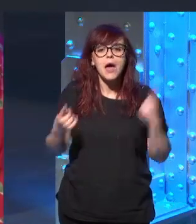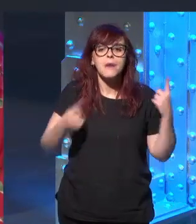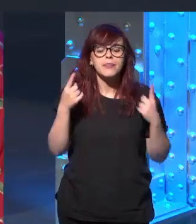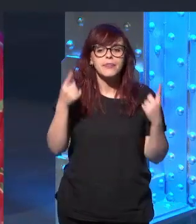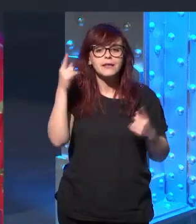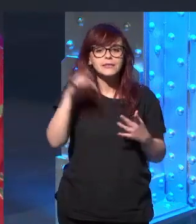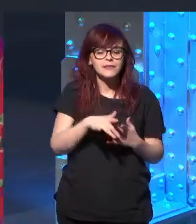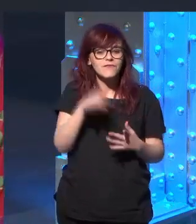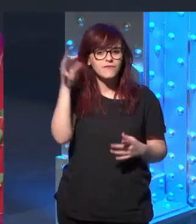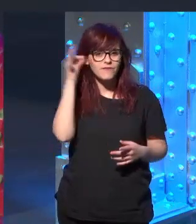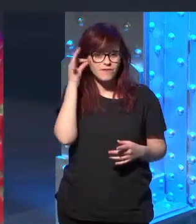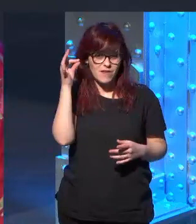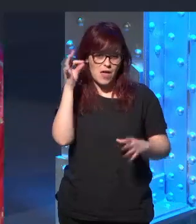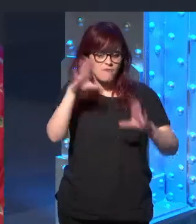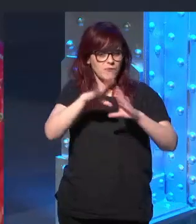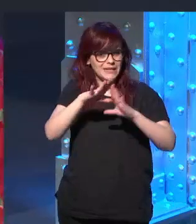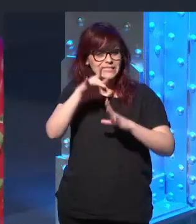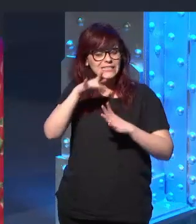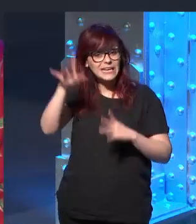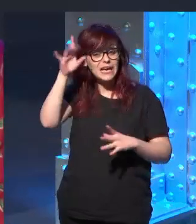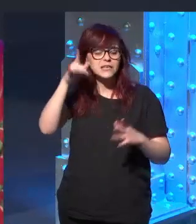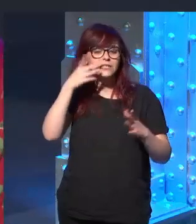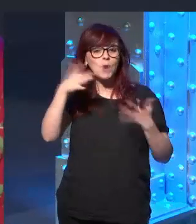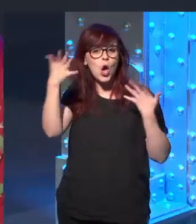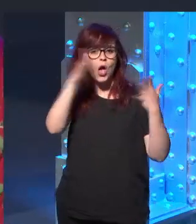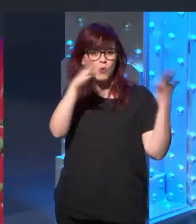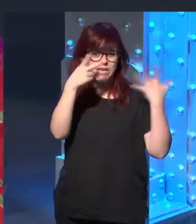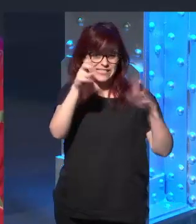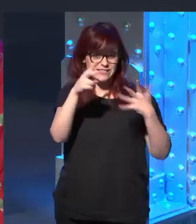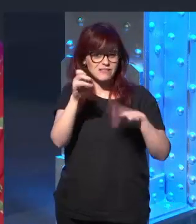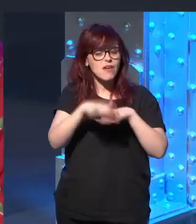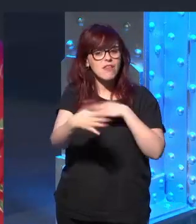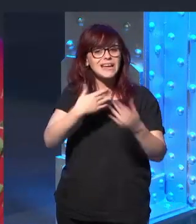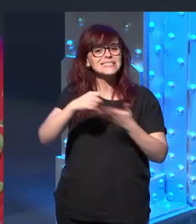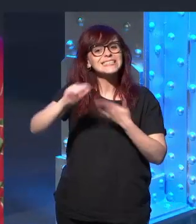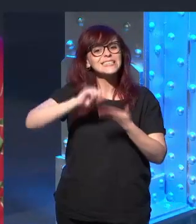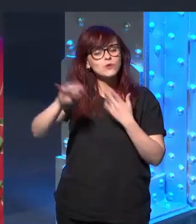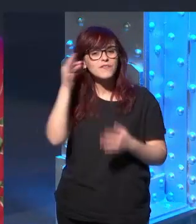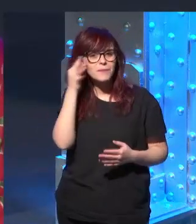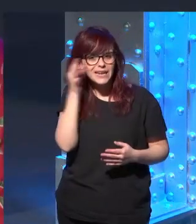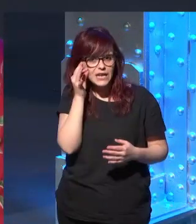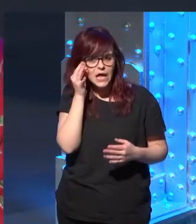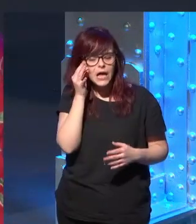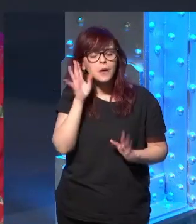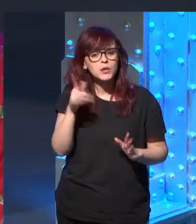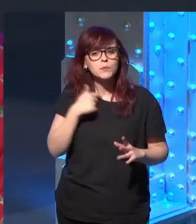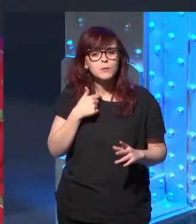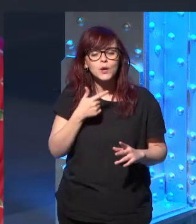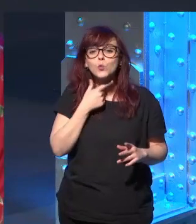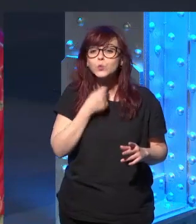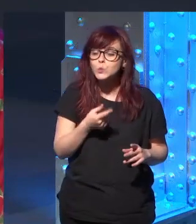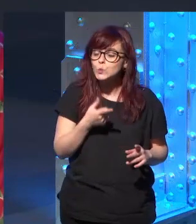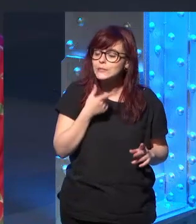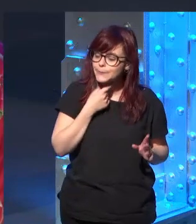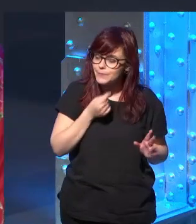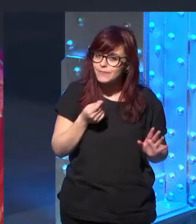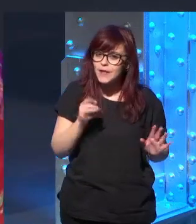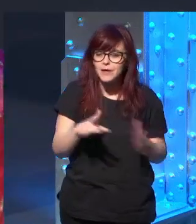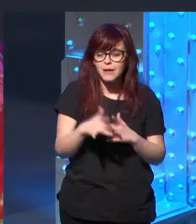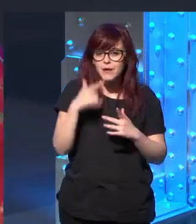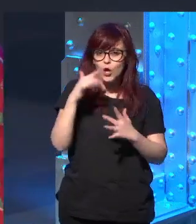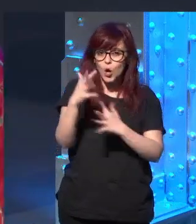las teóricas feministas francesas de los 70 hablan de la escritura femenina, que a mí me gusta mucho. De hecho, a mí